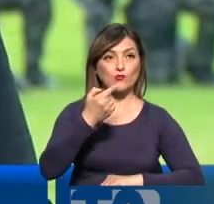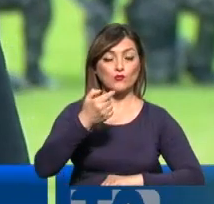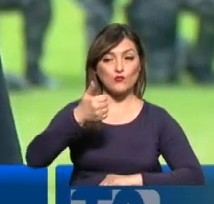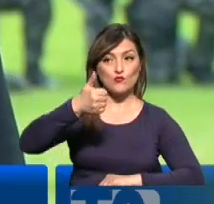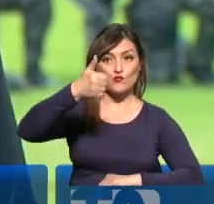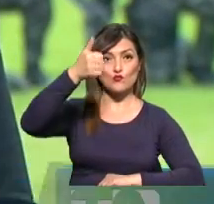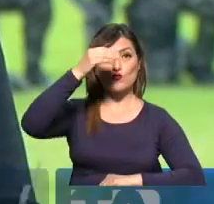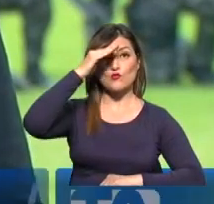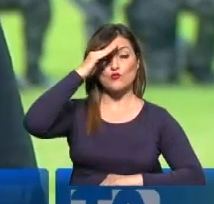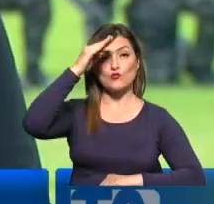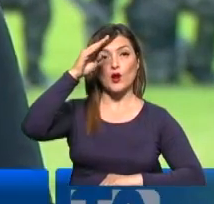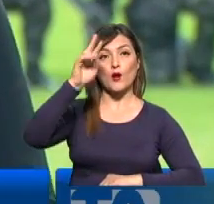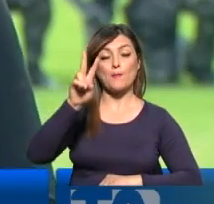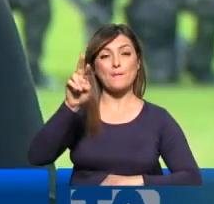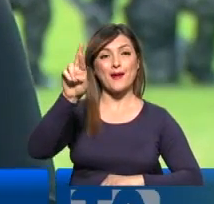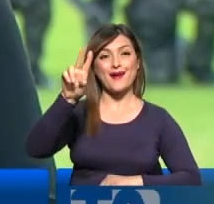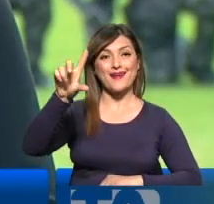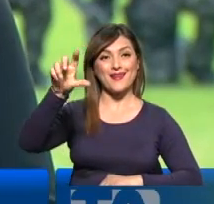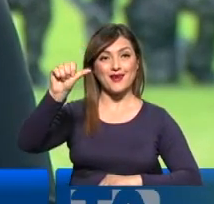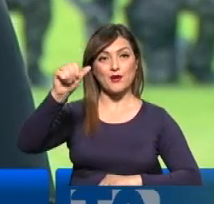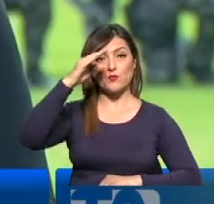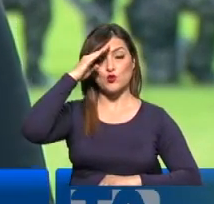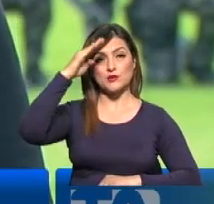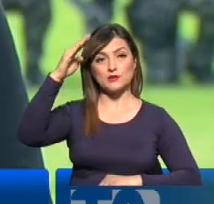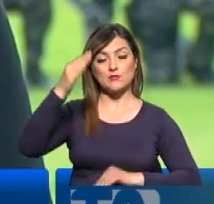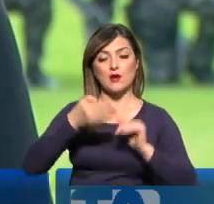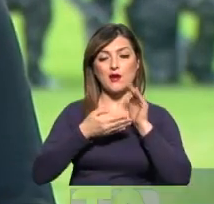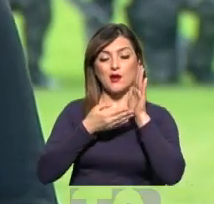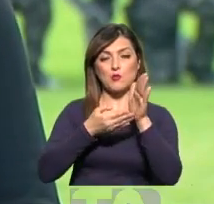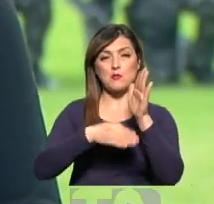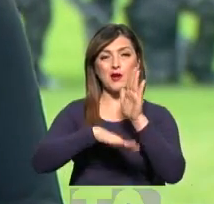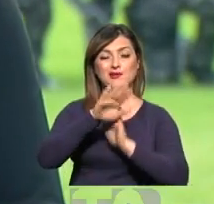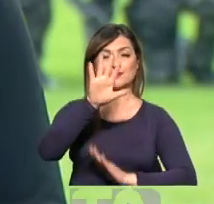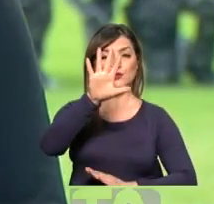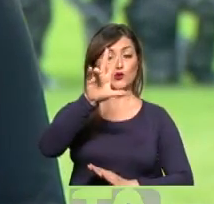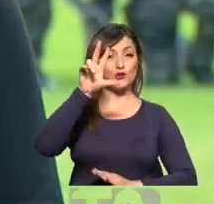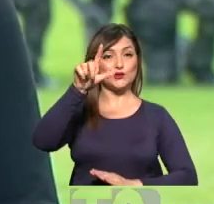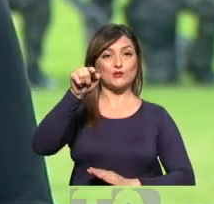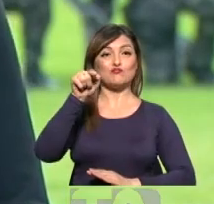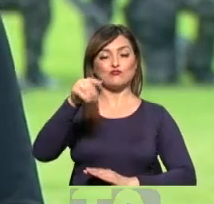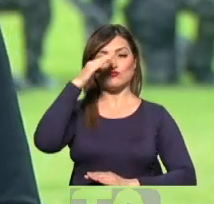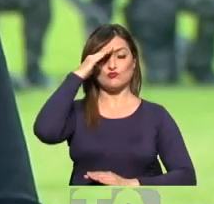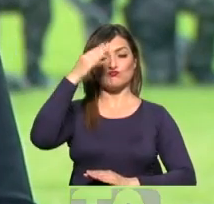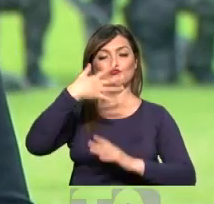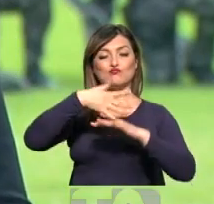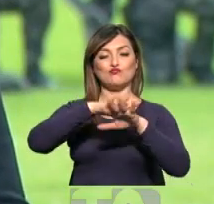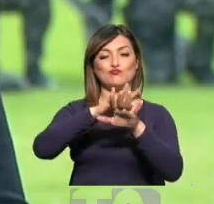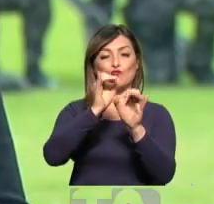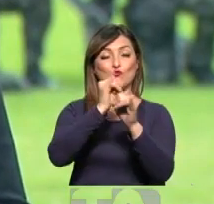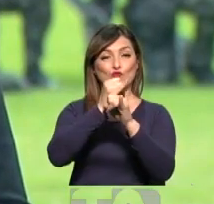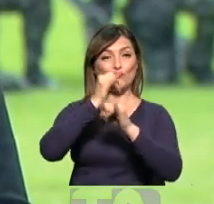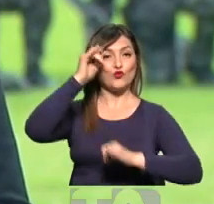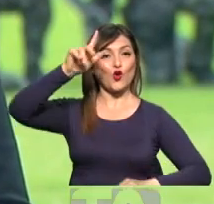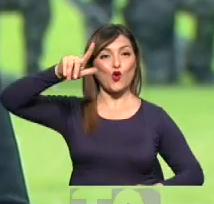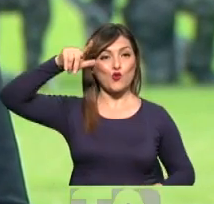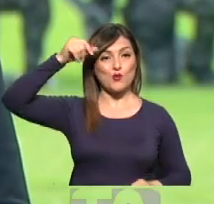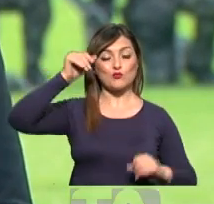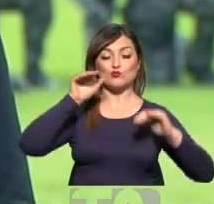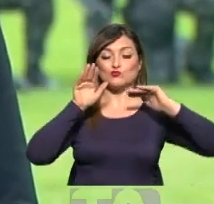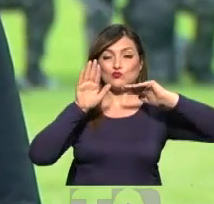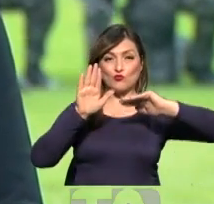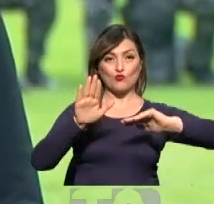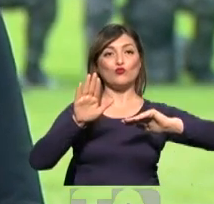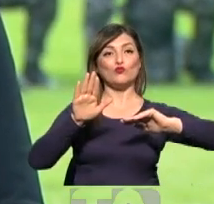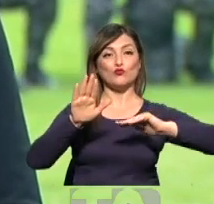comandante general Tania Varela debe servir de ejemplo para los más de 53 mil policías que integran la institución. Dijo que el gobierno está comprometido